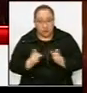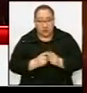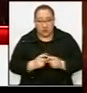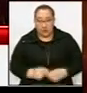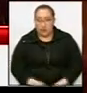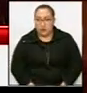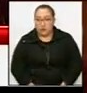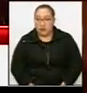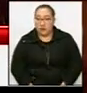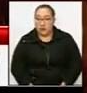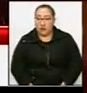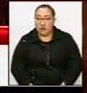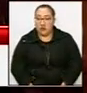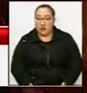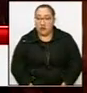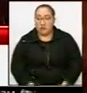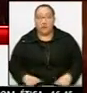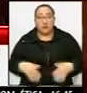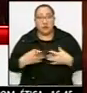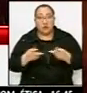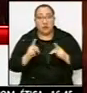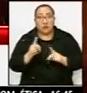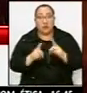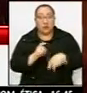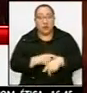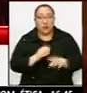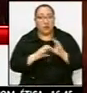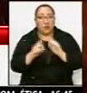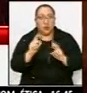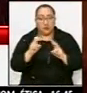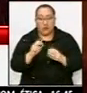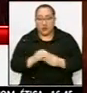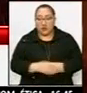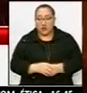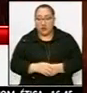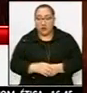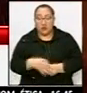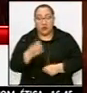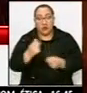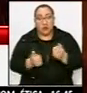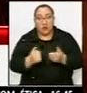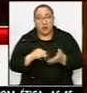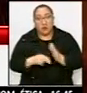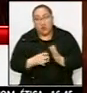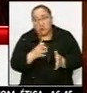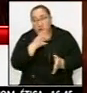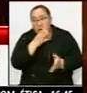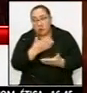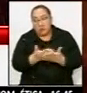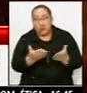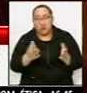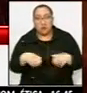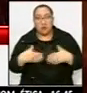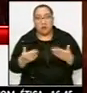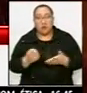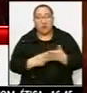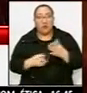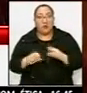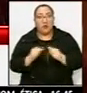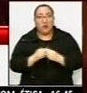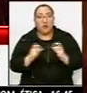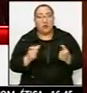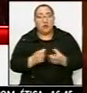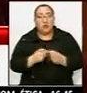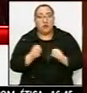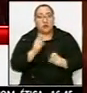estas respuestas hoy día, poder permitirnos en algún momento discutir de estos temas, para lo cual, no sé, dispongo la posibilidad que pueda hacer en la comisión